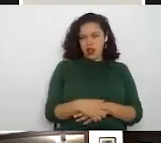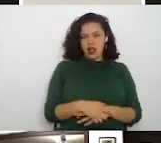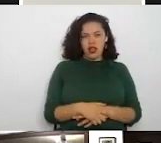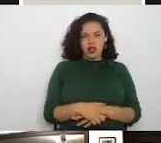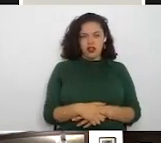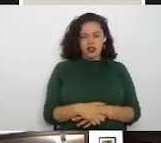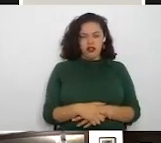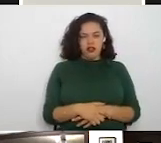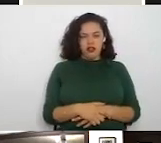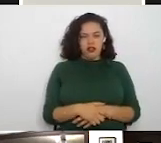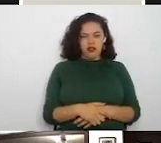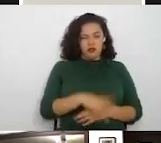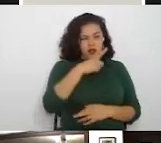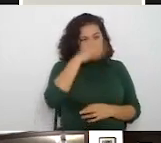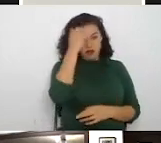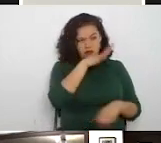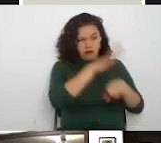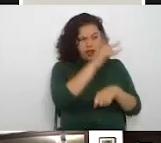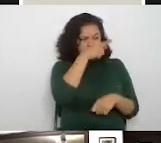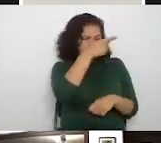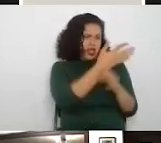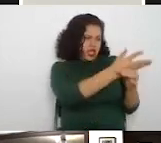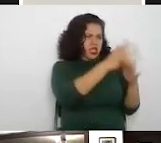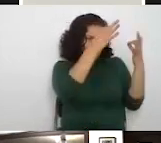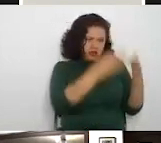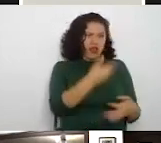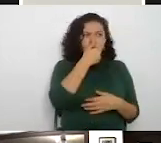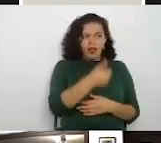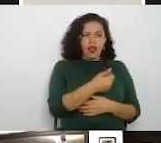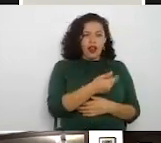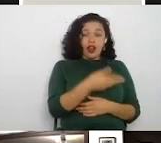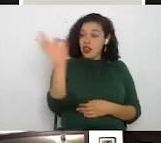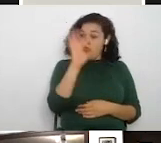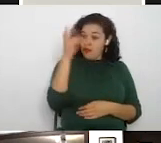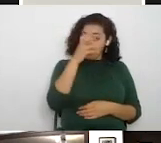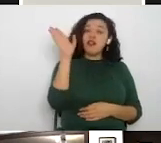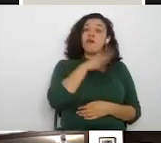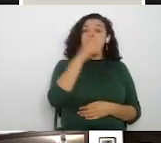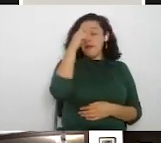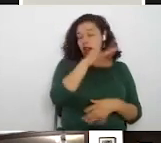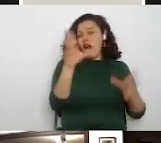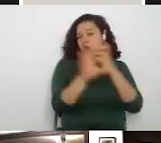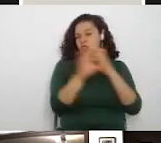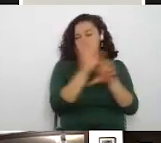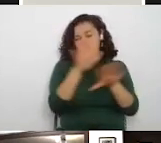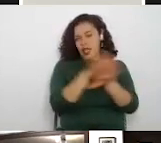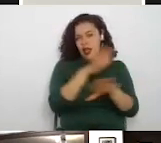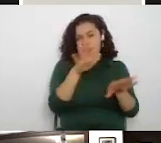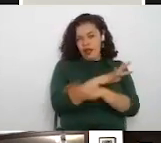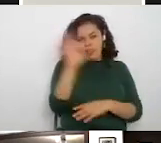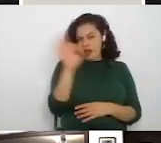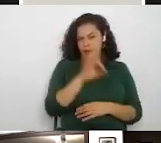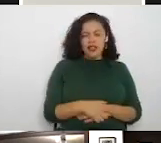pues esta persona como tiene mayor tiempo, pues lo que él dice seguramente está bien y a lo mejor no está bien porque ya cambiaron la forma de hacer las